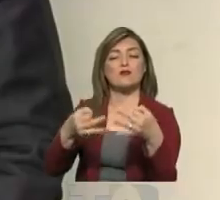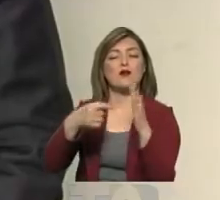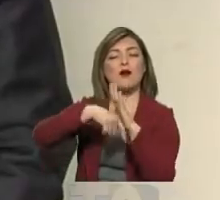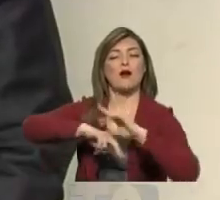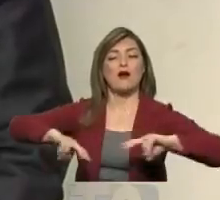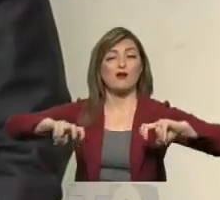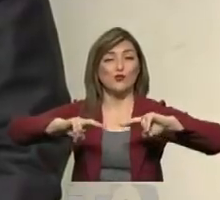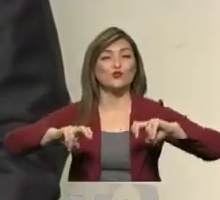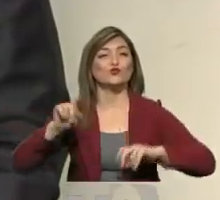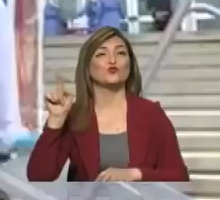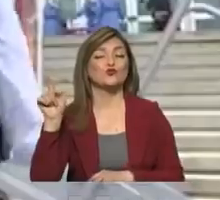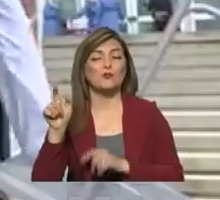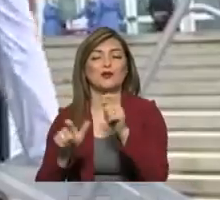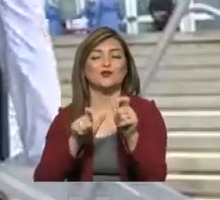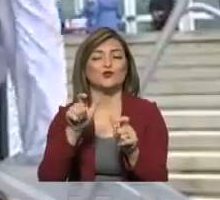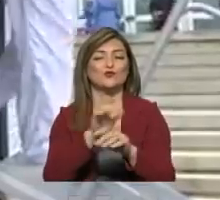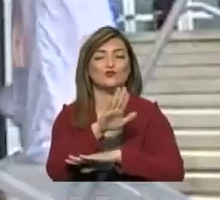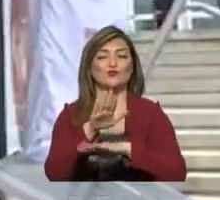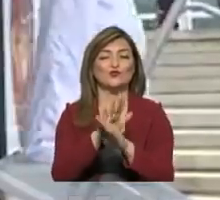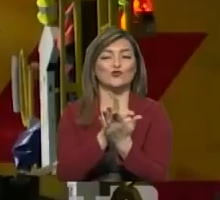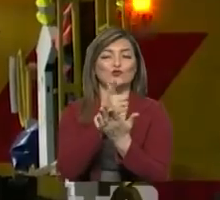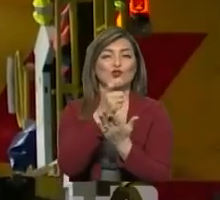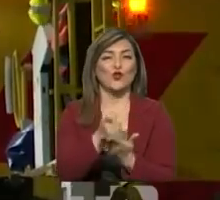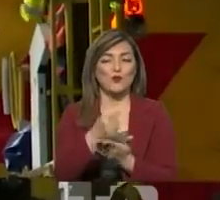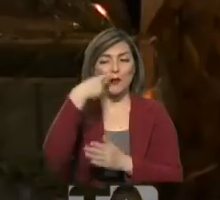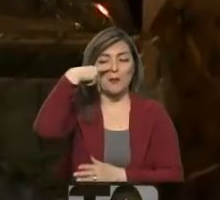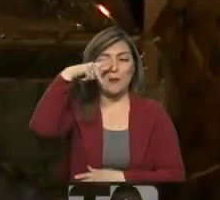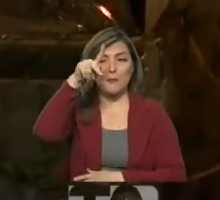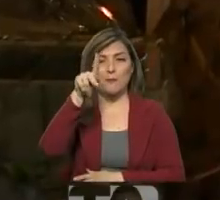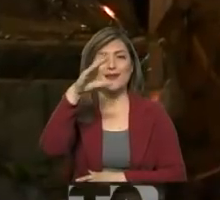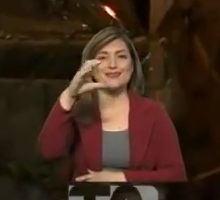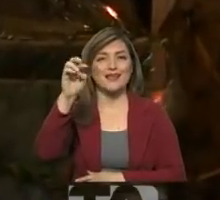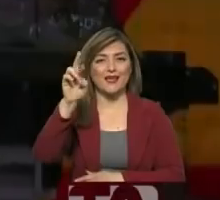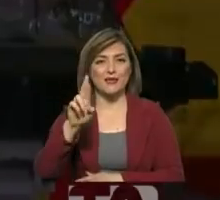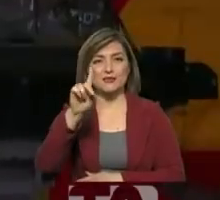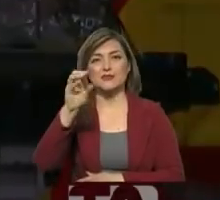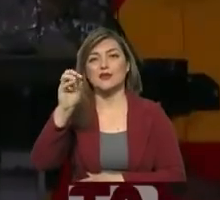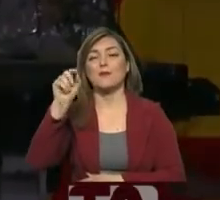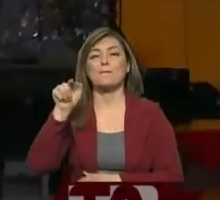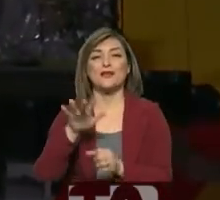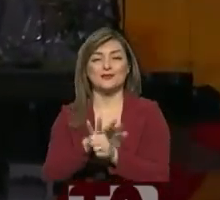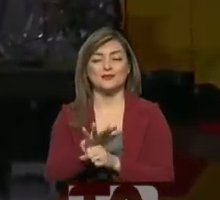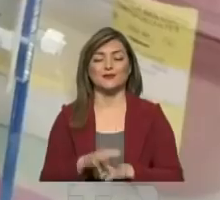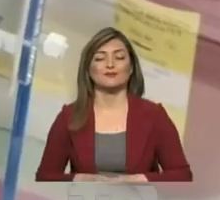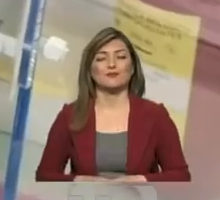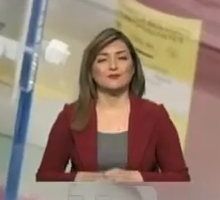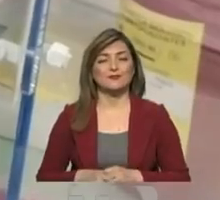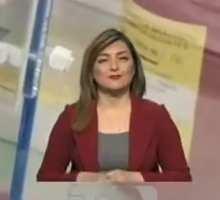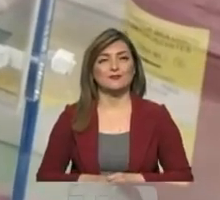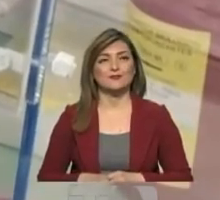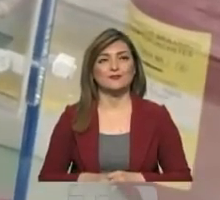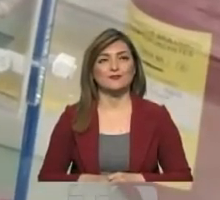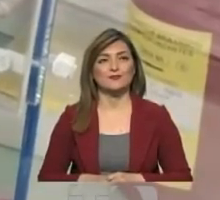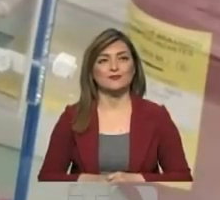autor mediato y a otras personas más en la compra regular de 100.000 pruebas PCR para la detección de